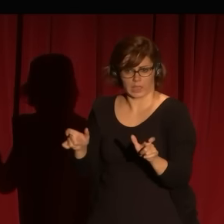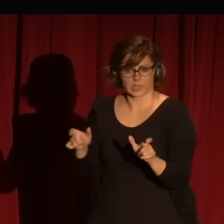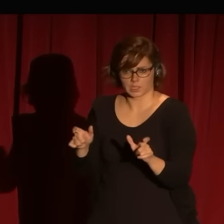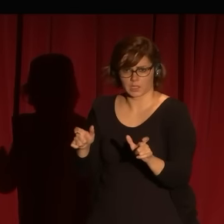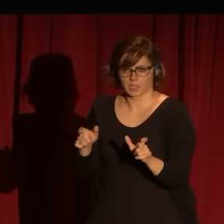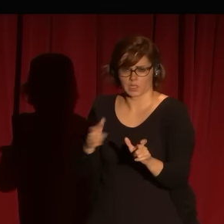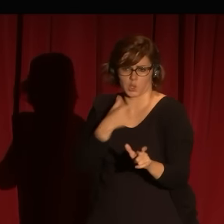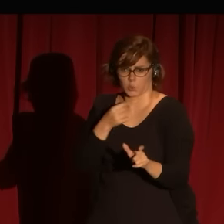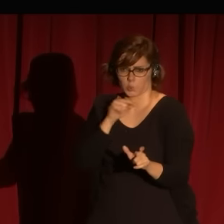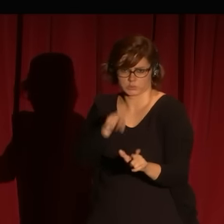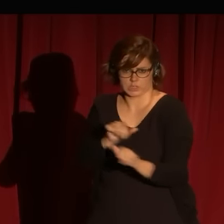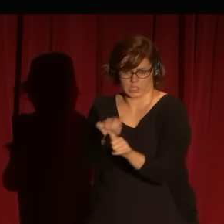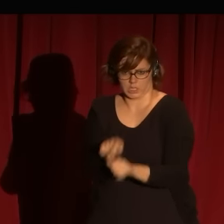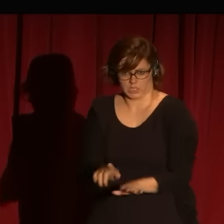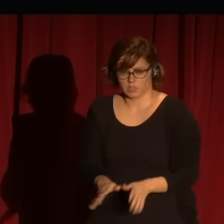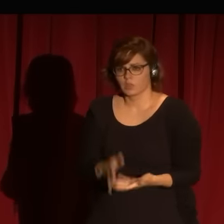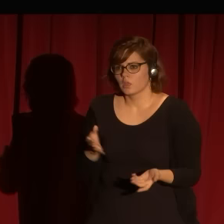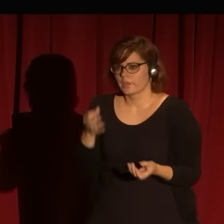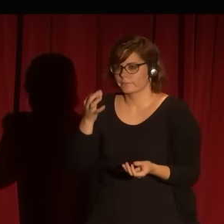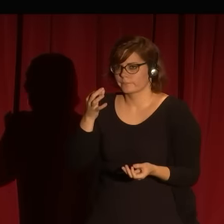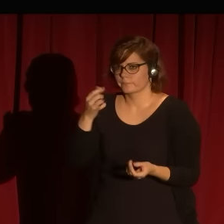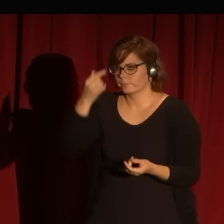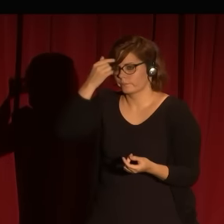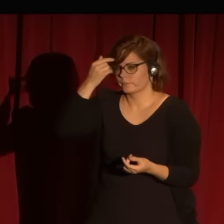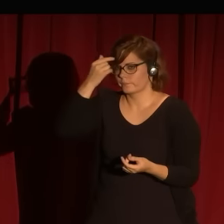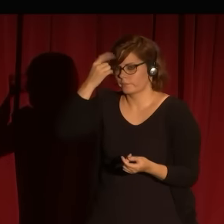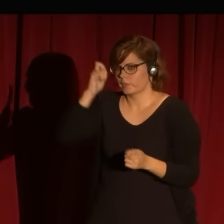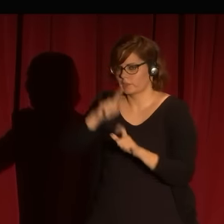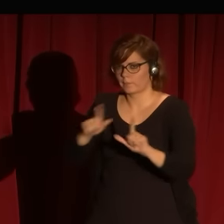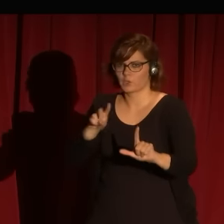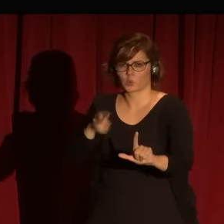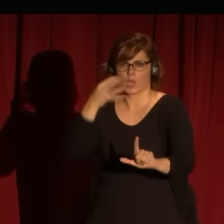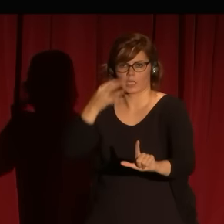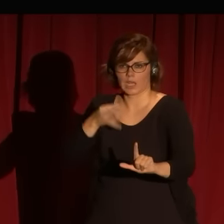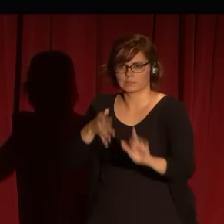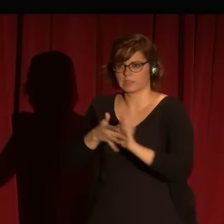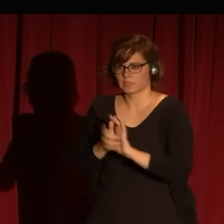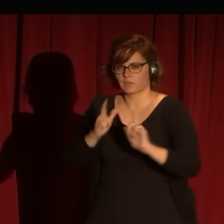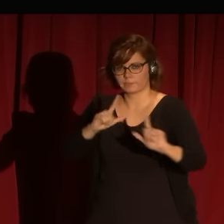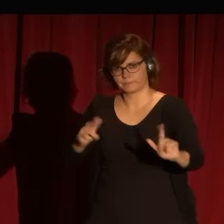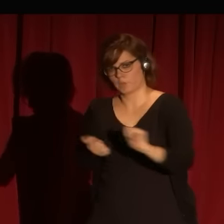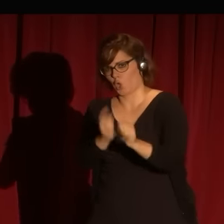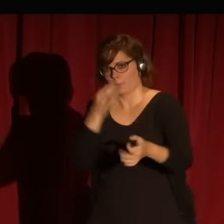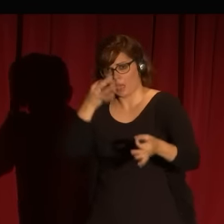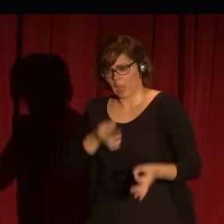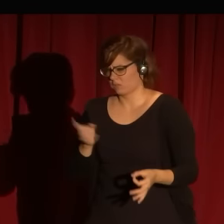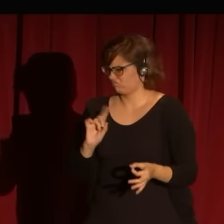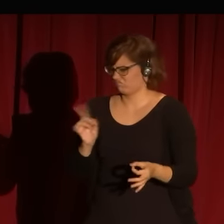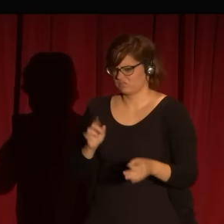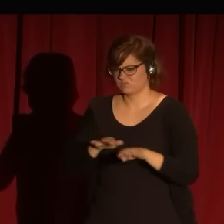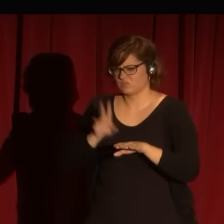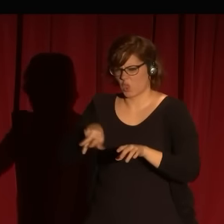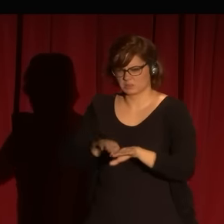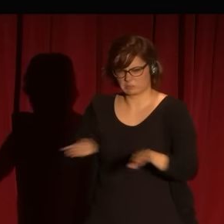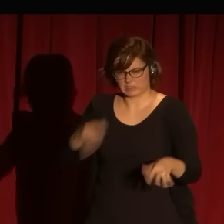que quitarnos de la mente Yo creo que un poco esta idea de que lo que vemos en esta pintura tan realista es real no es real Esto no es una mesa de